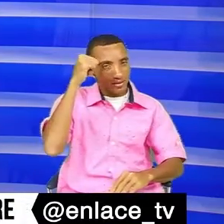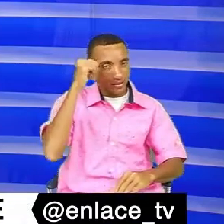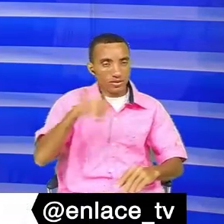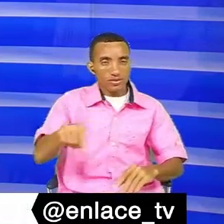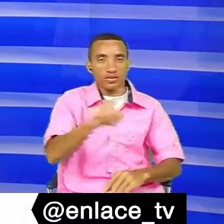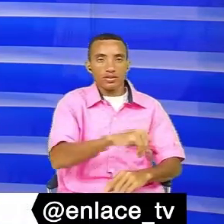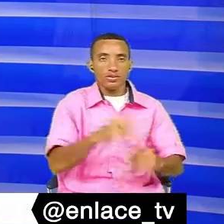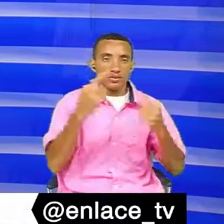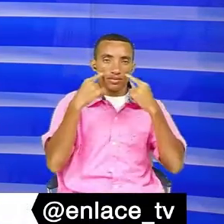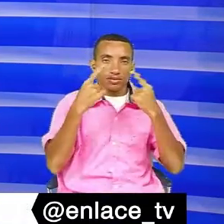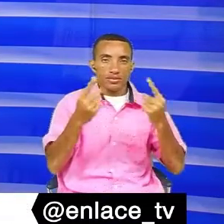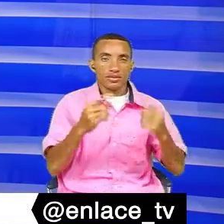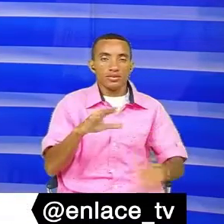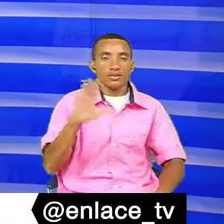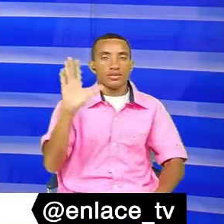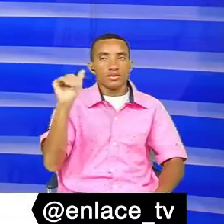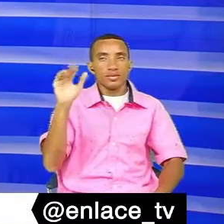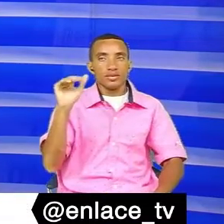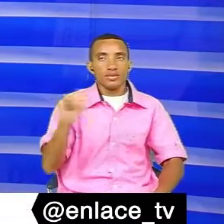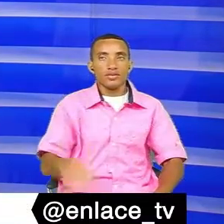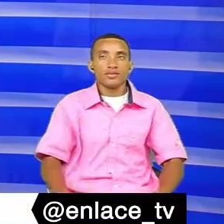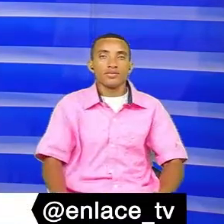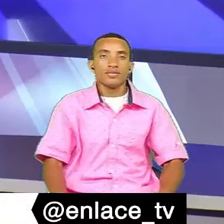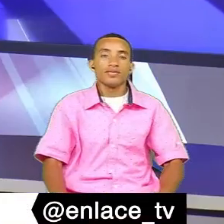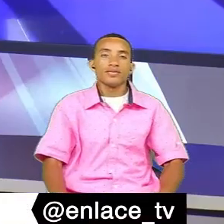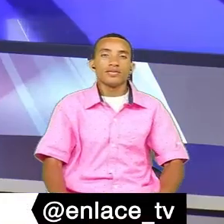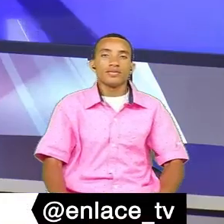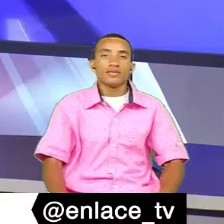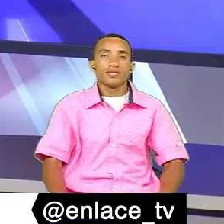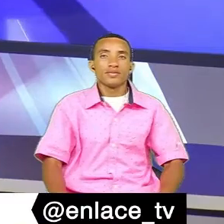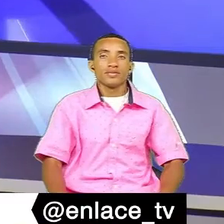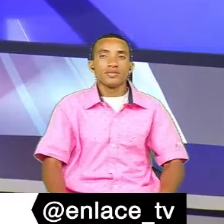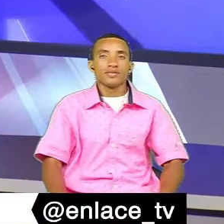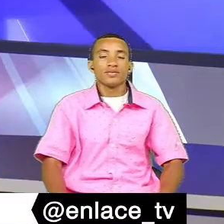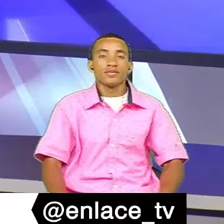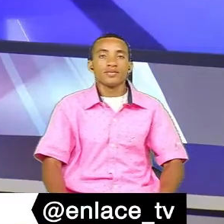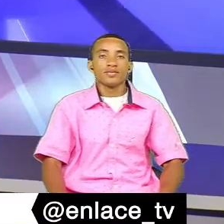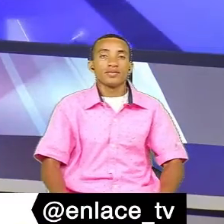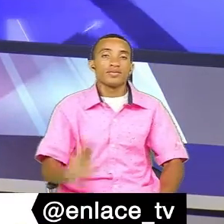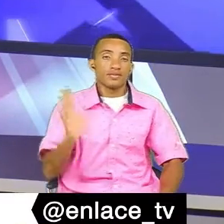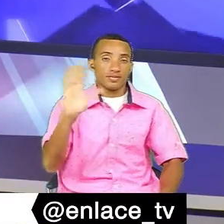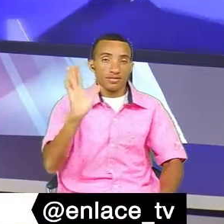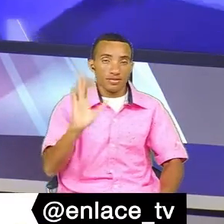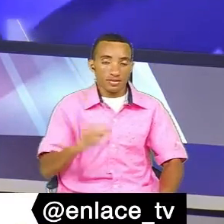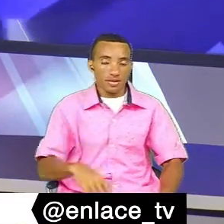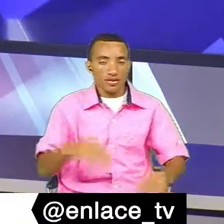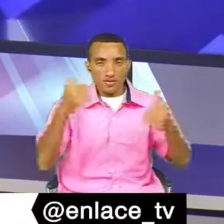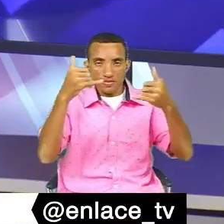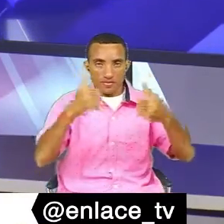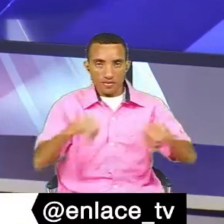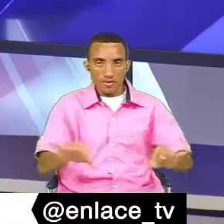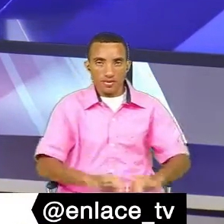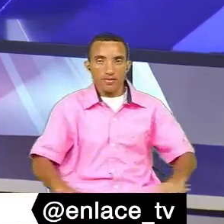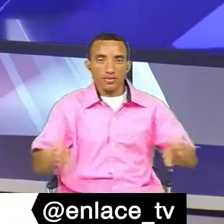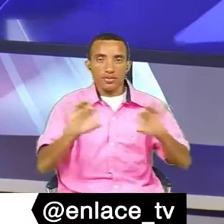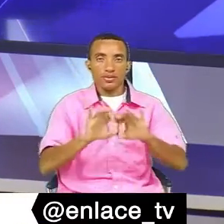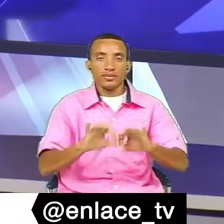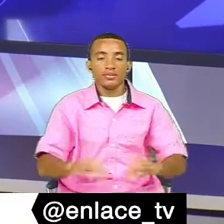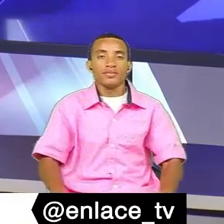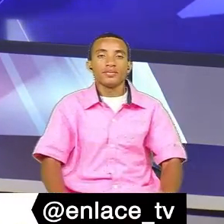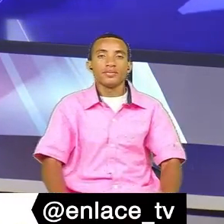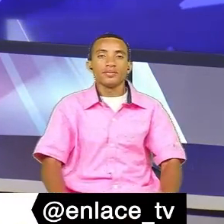quedan en la mira. Yo me despido como siempre, chao, chao. Chao Sara, y hasta aquí la información más importante de nuestra ciudad y región.